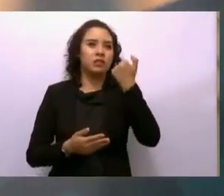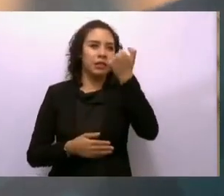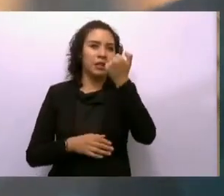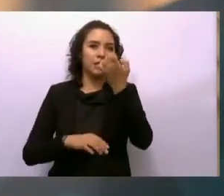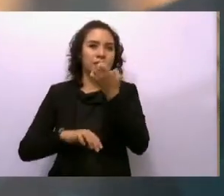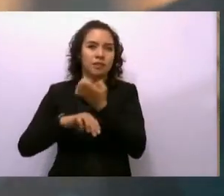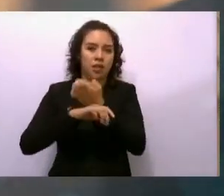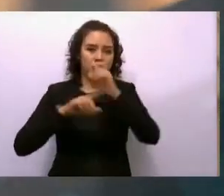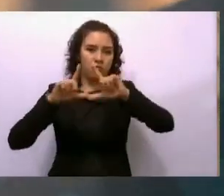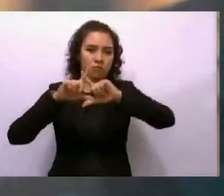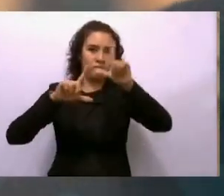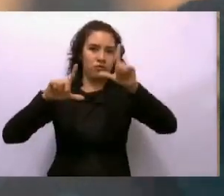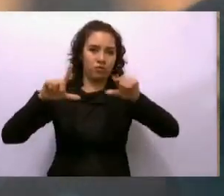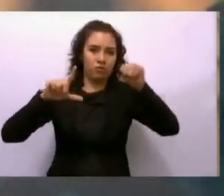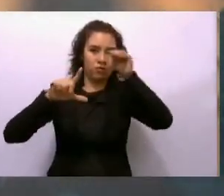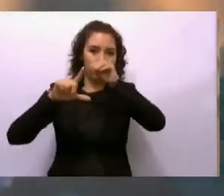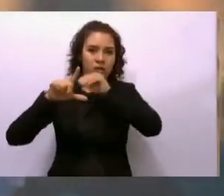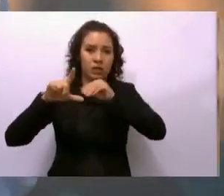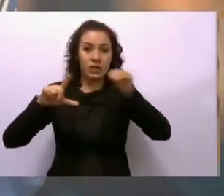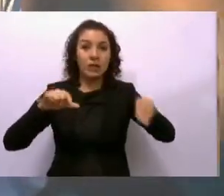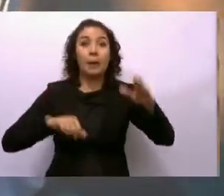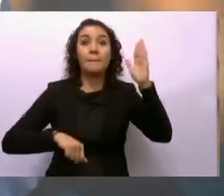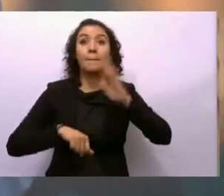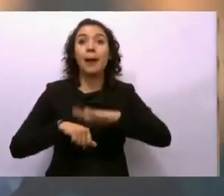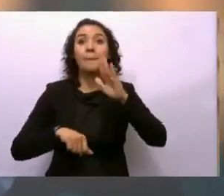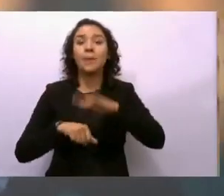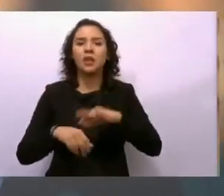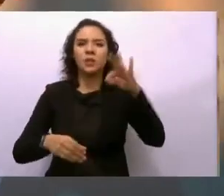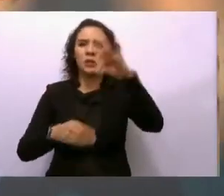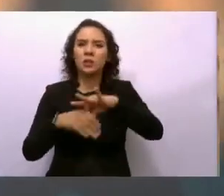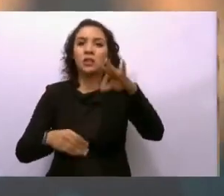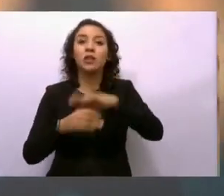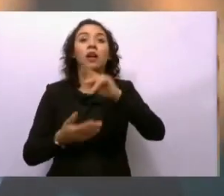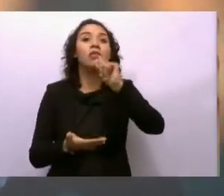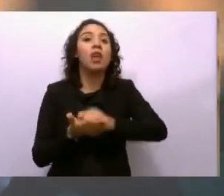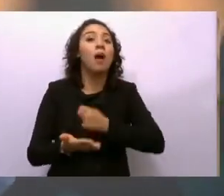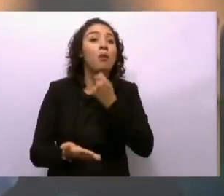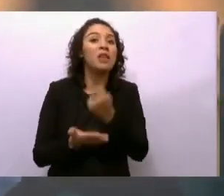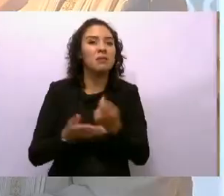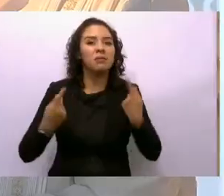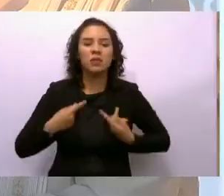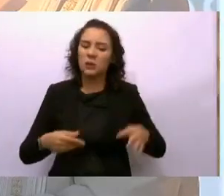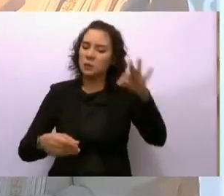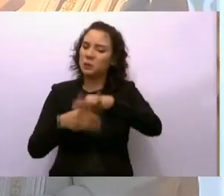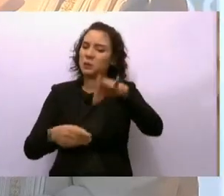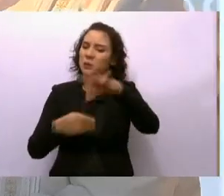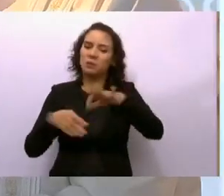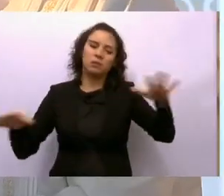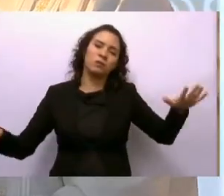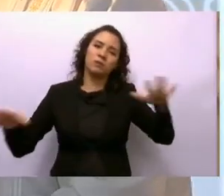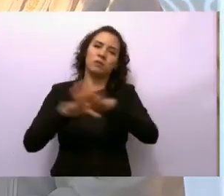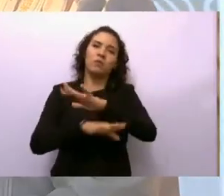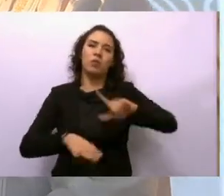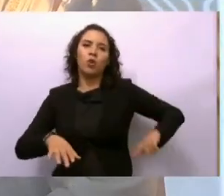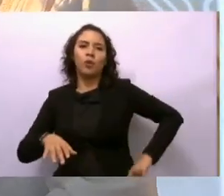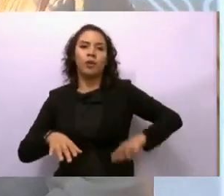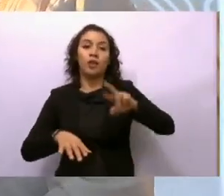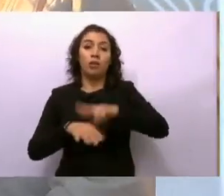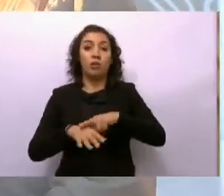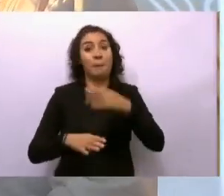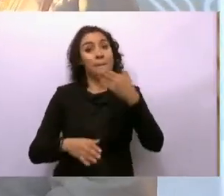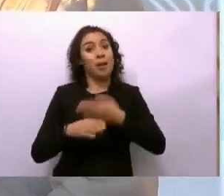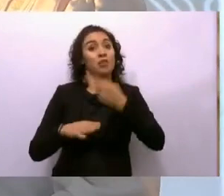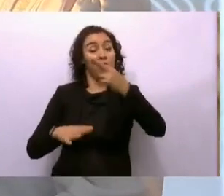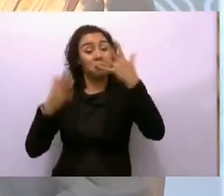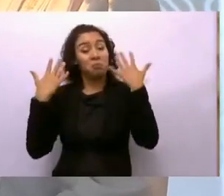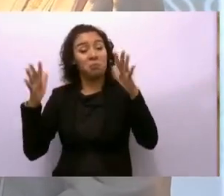y donde hubo más participación ciudadana fue en Tamaulipas. A pesar de